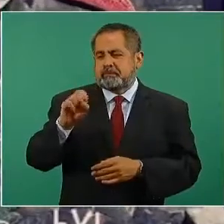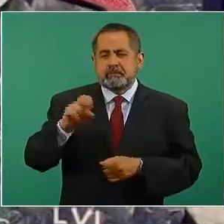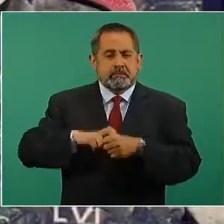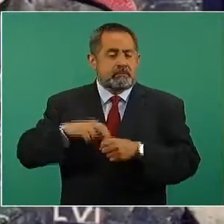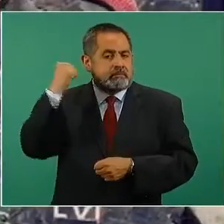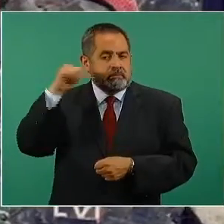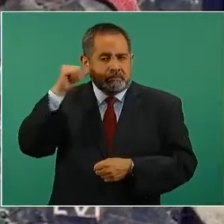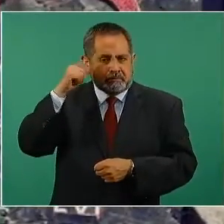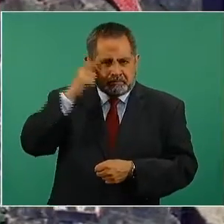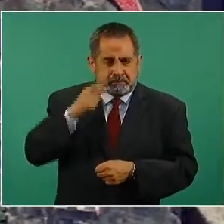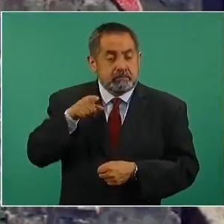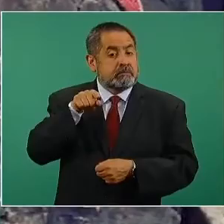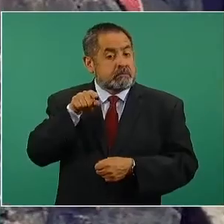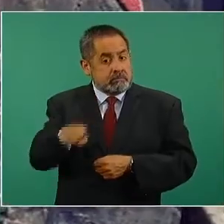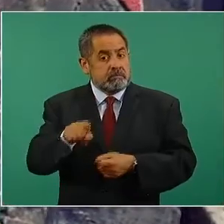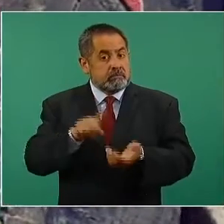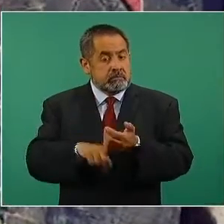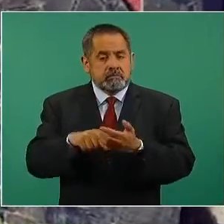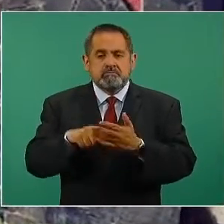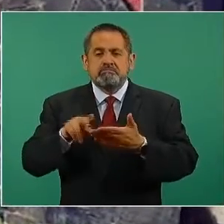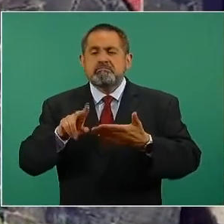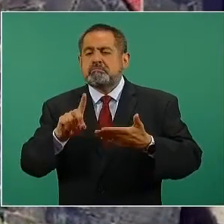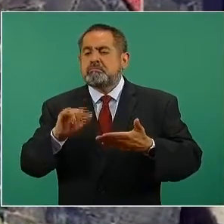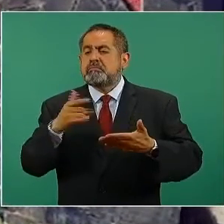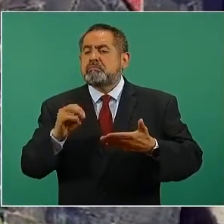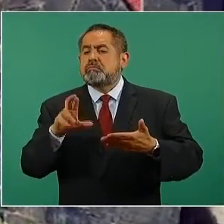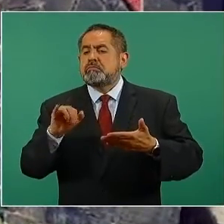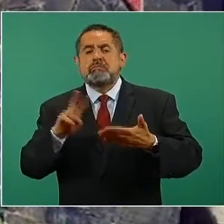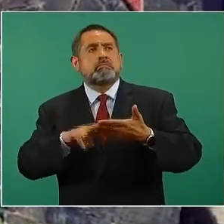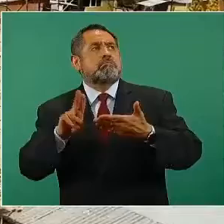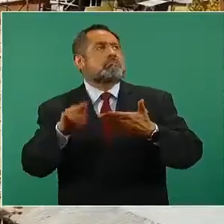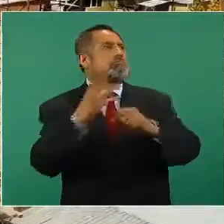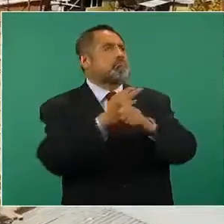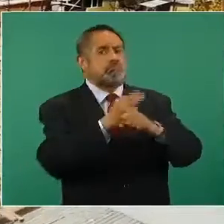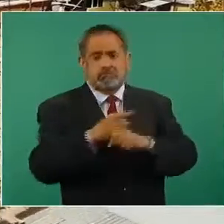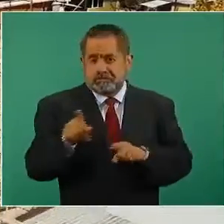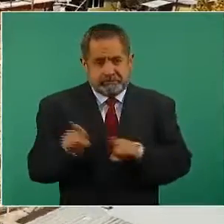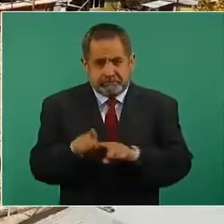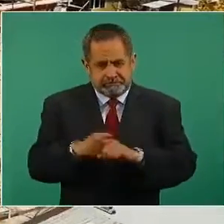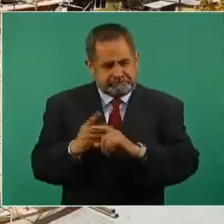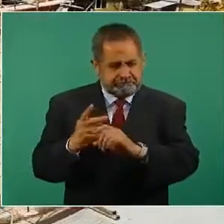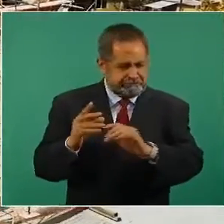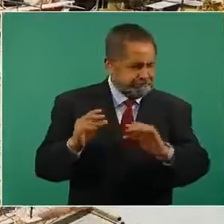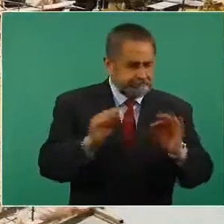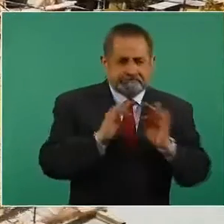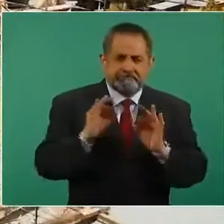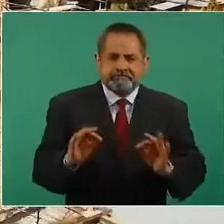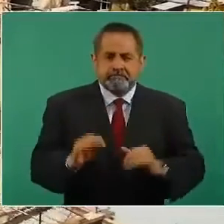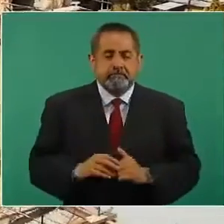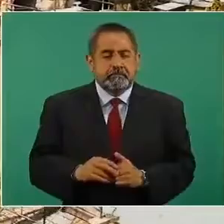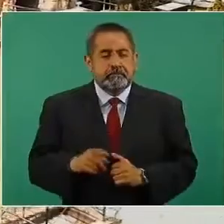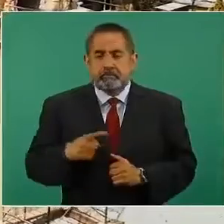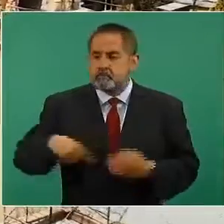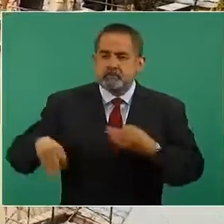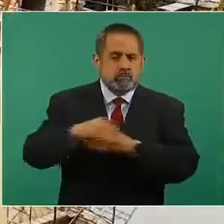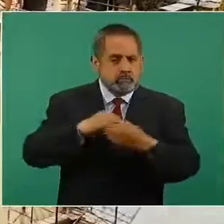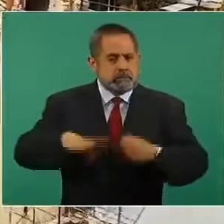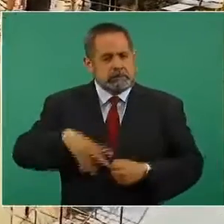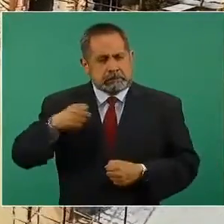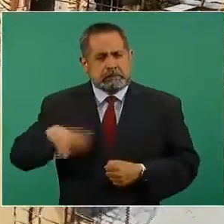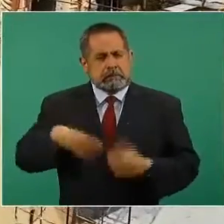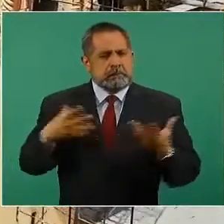que habitó e intervino el gran artista Diego Rivera. Este es un esfuerzo compartido, tanto de